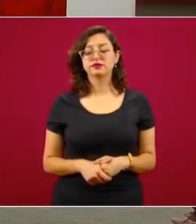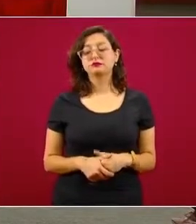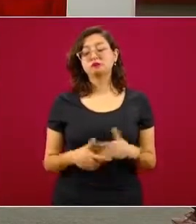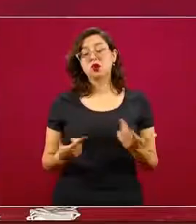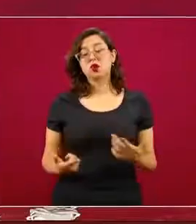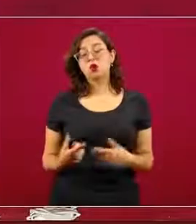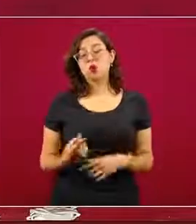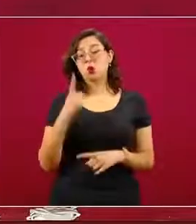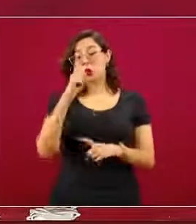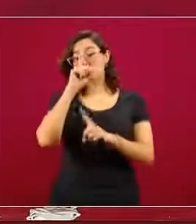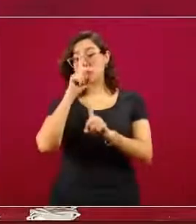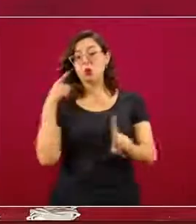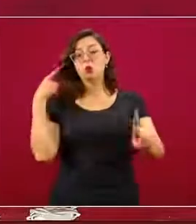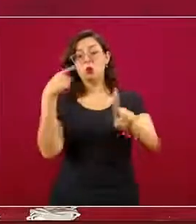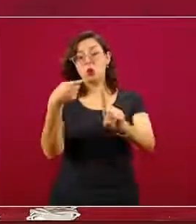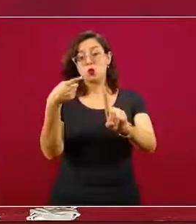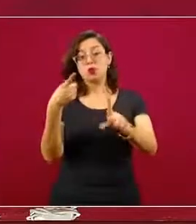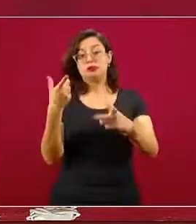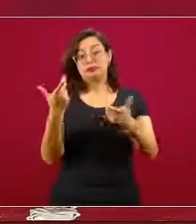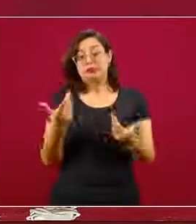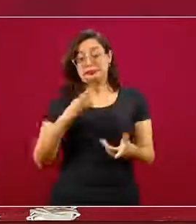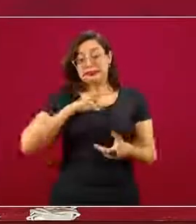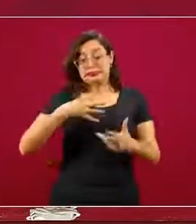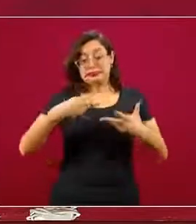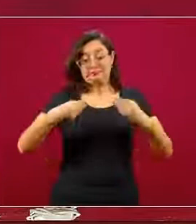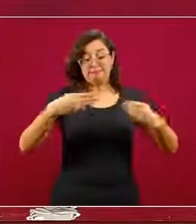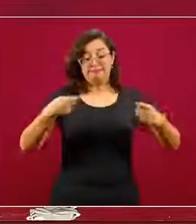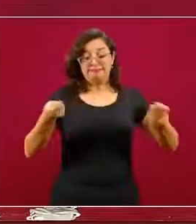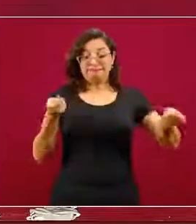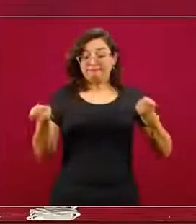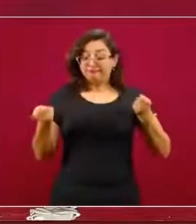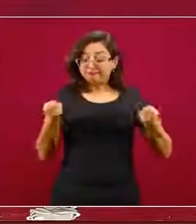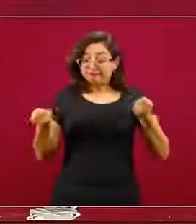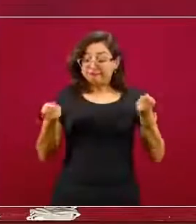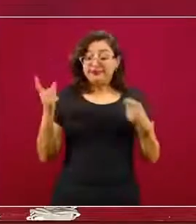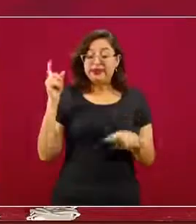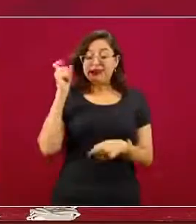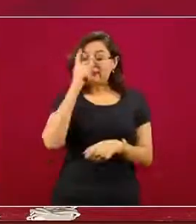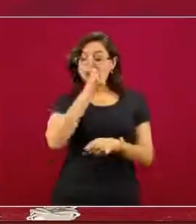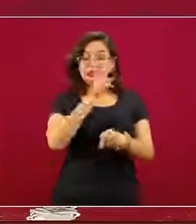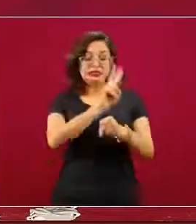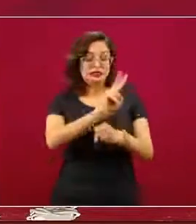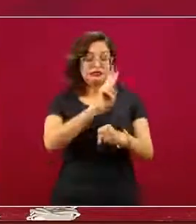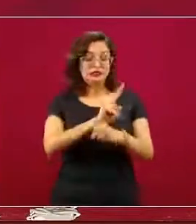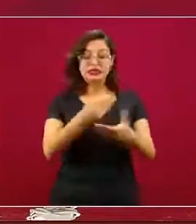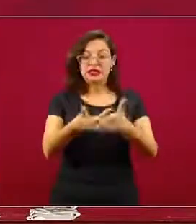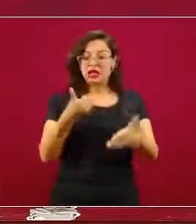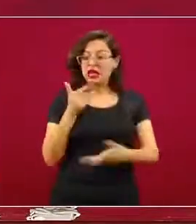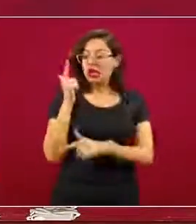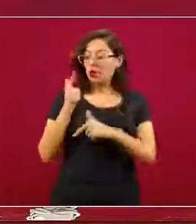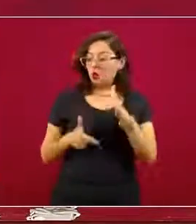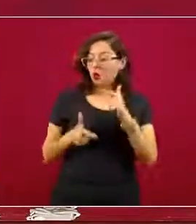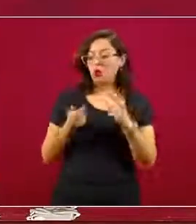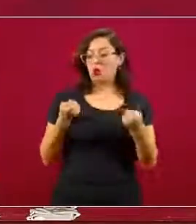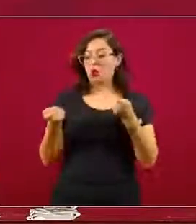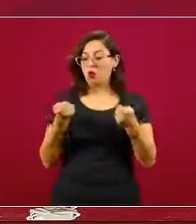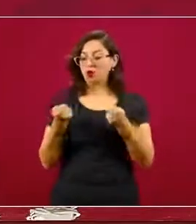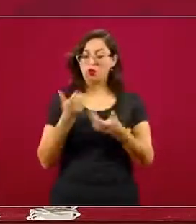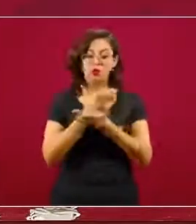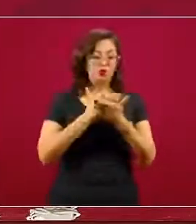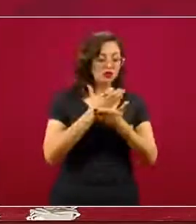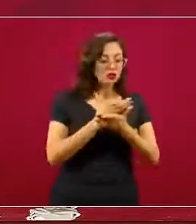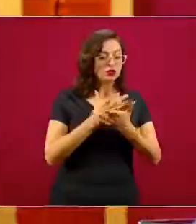múltiples retos del manejo de una epidemia. Cuando digo manejo es la vigilancia, la prevención, el control, la rehabilitación,